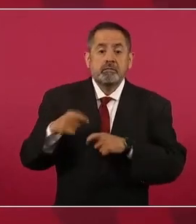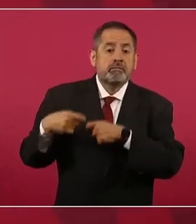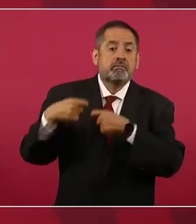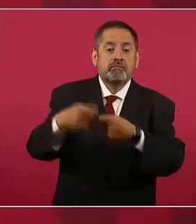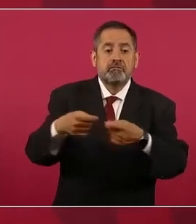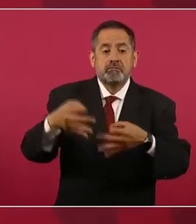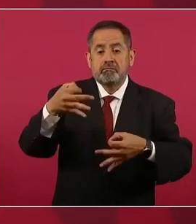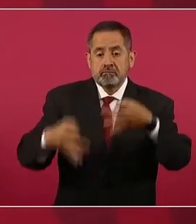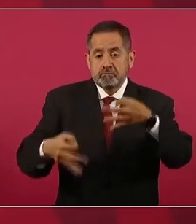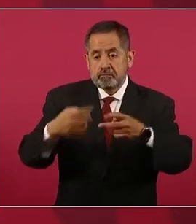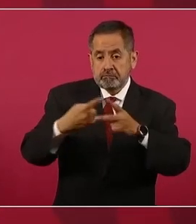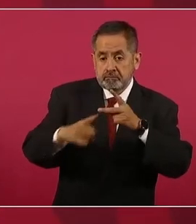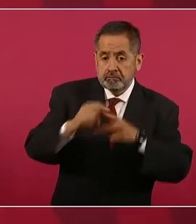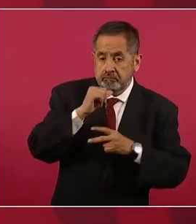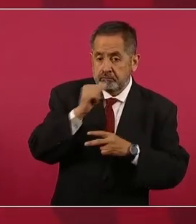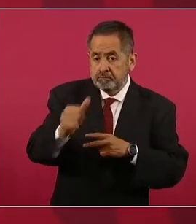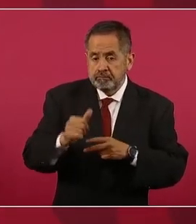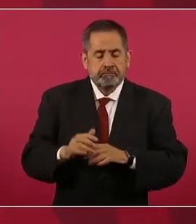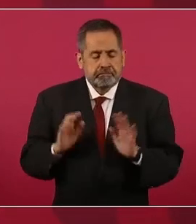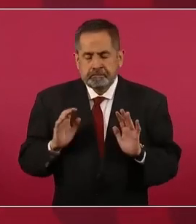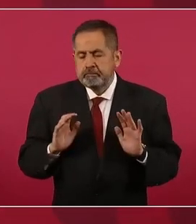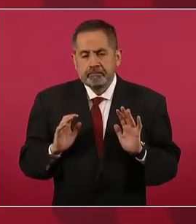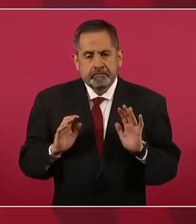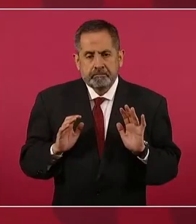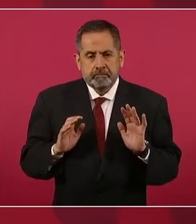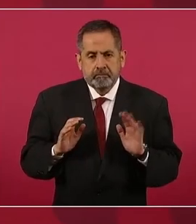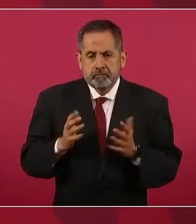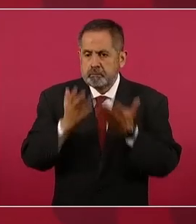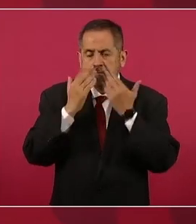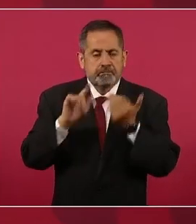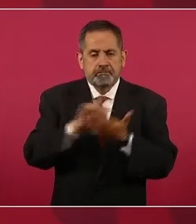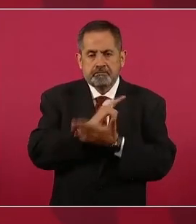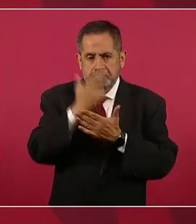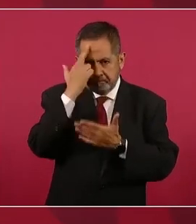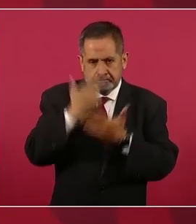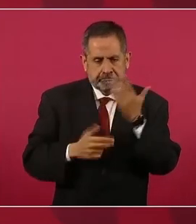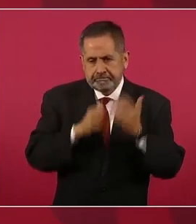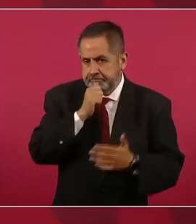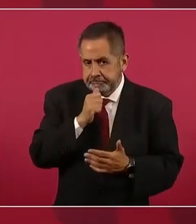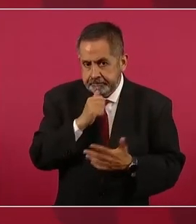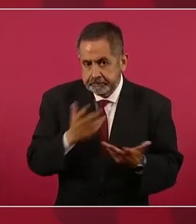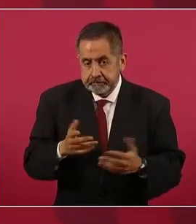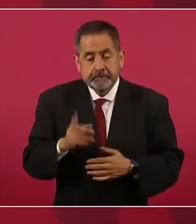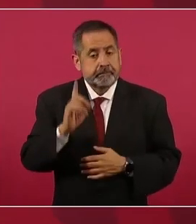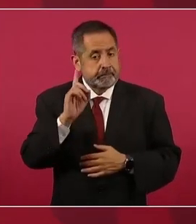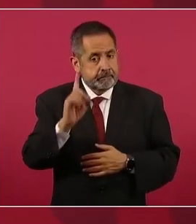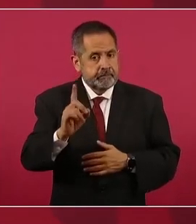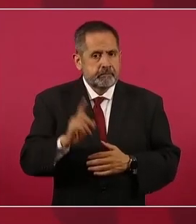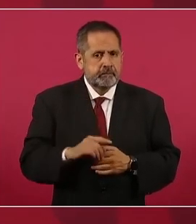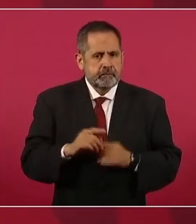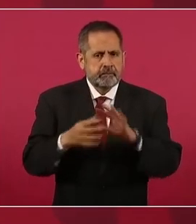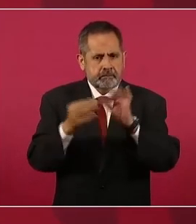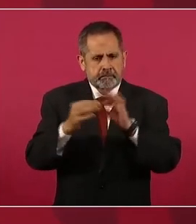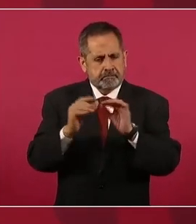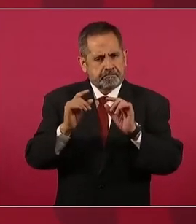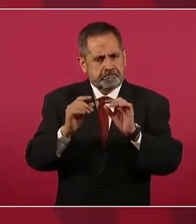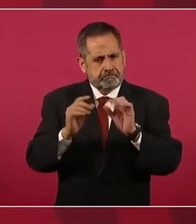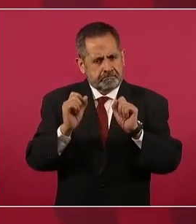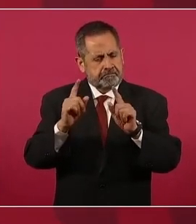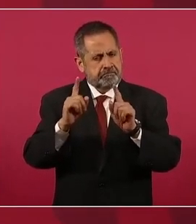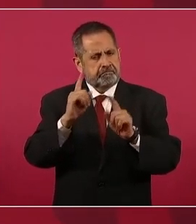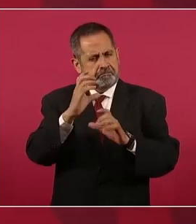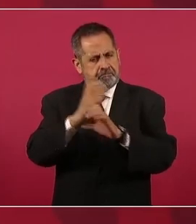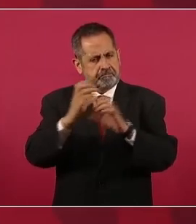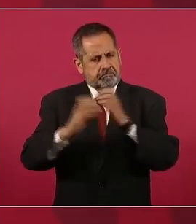causa, no hay delito todavía. Ahora, quiero advertirles